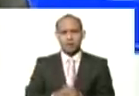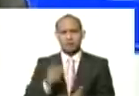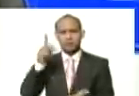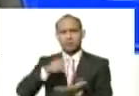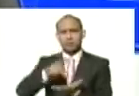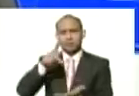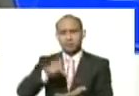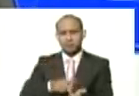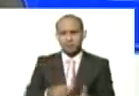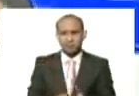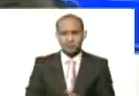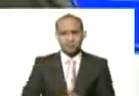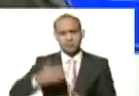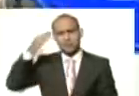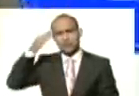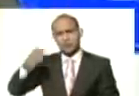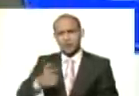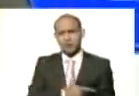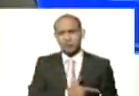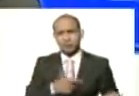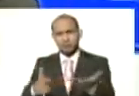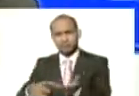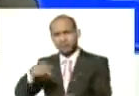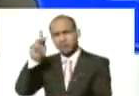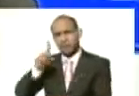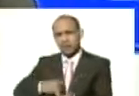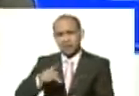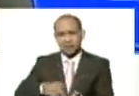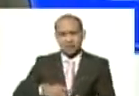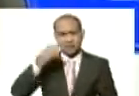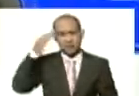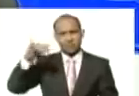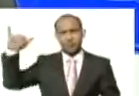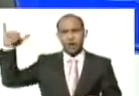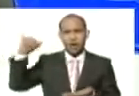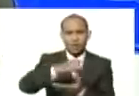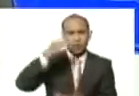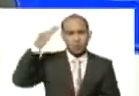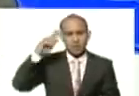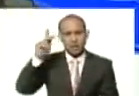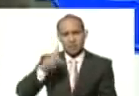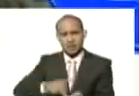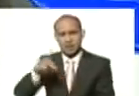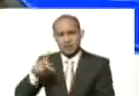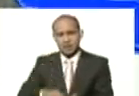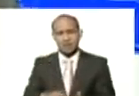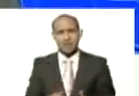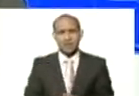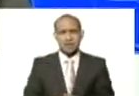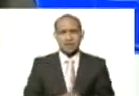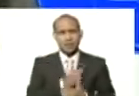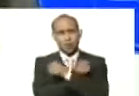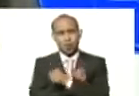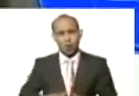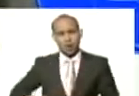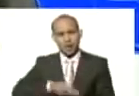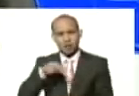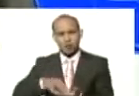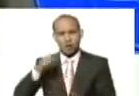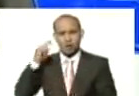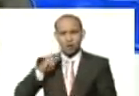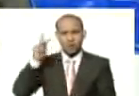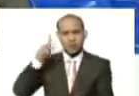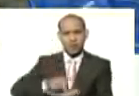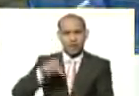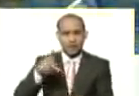presente, comandante armada presente, comandante aviación militar presente, comandante Guardia Nacional Bolivariana